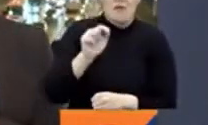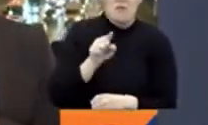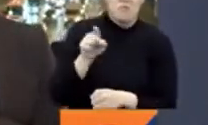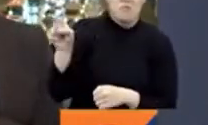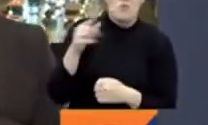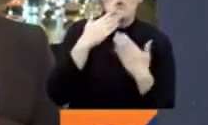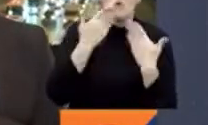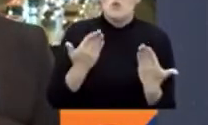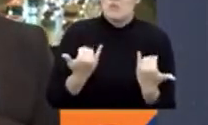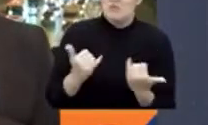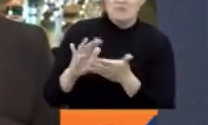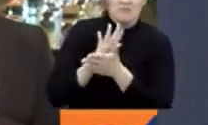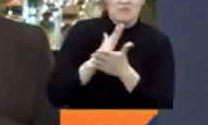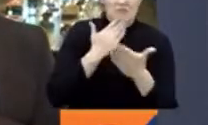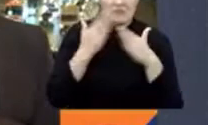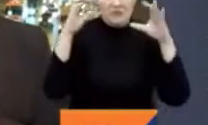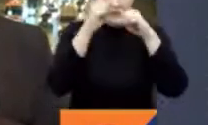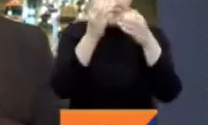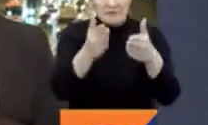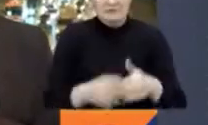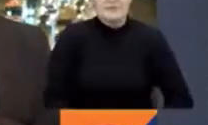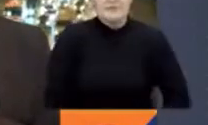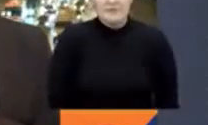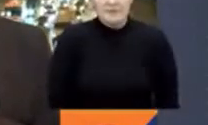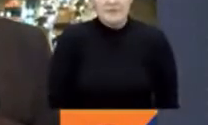es la información hasta ahora?